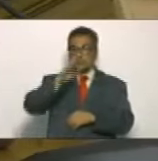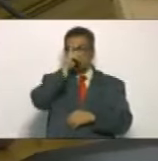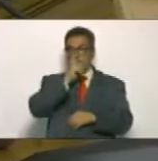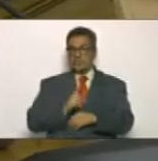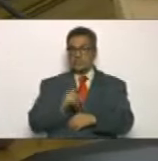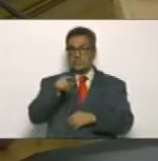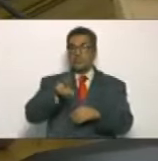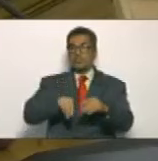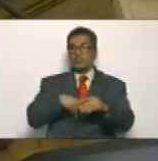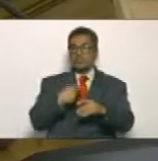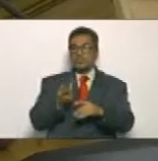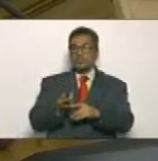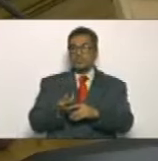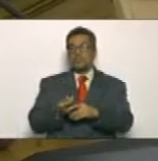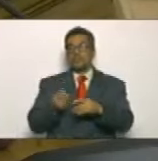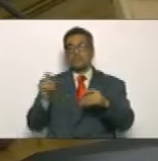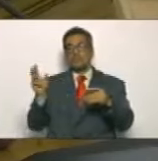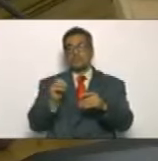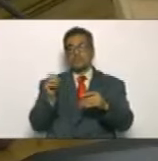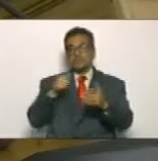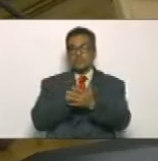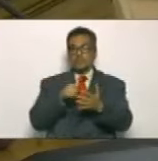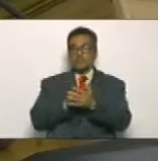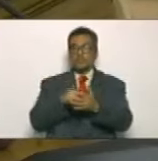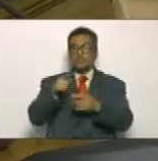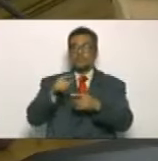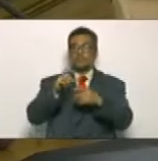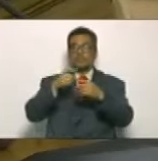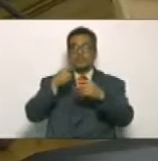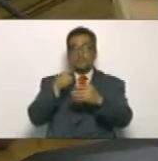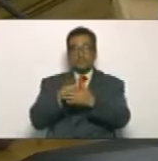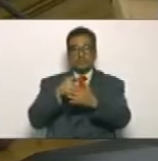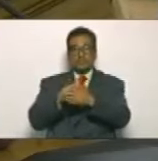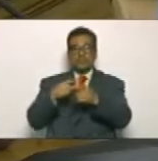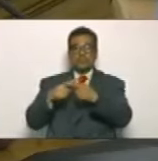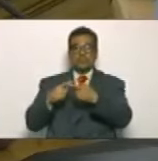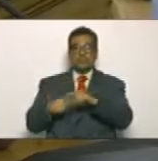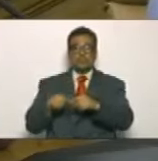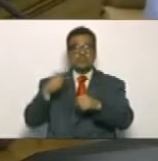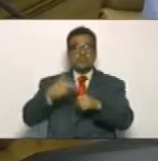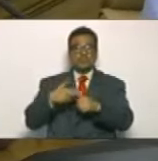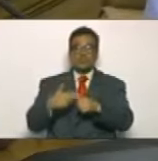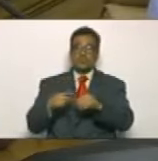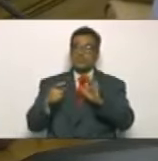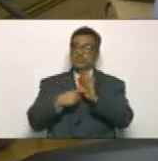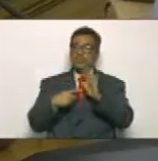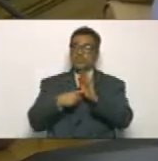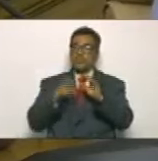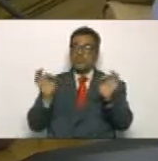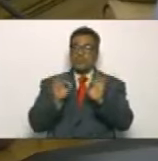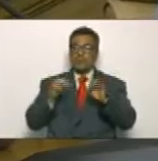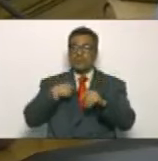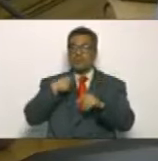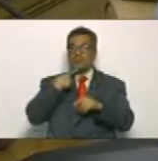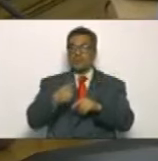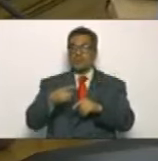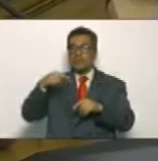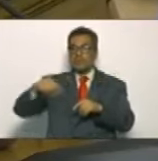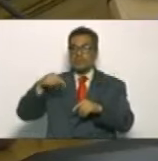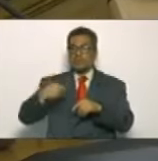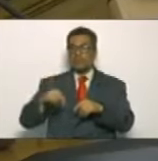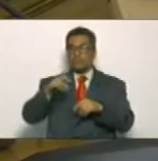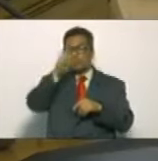discapacidad podrá ser exonerada del pago de aranceles, tasas y otros derechos aduanales a solicitud de personas naturales